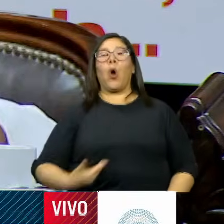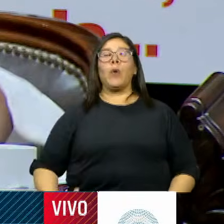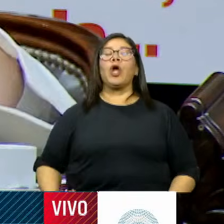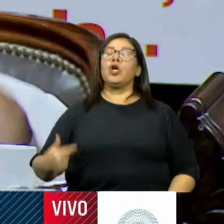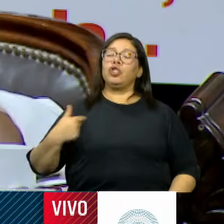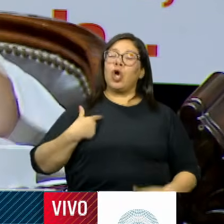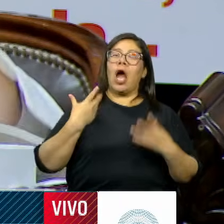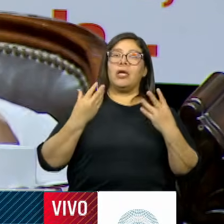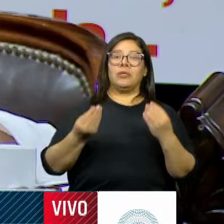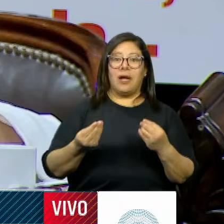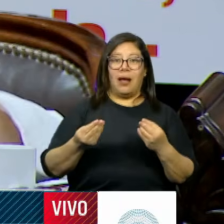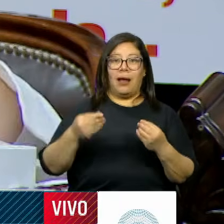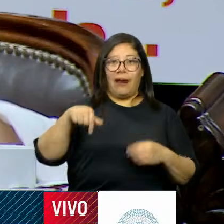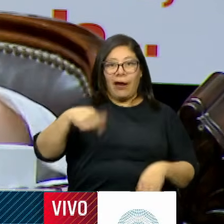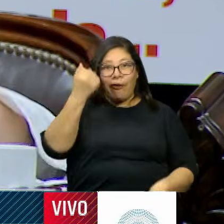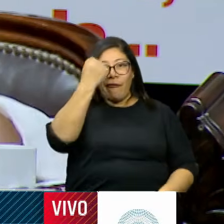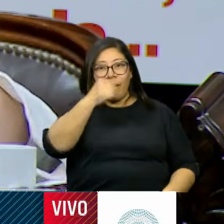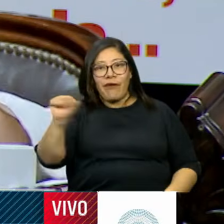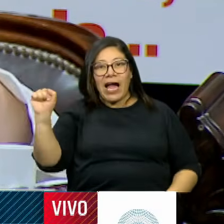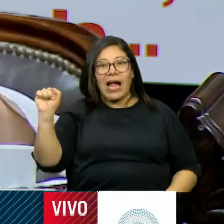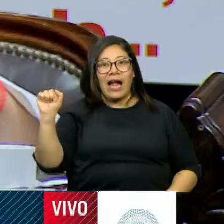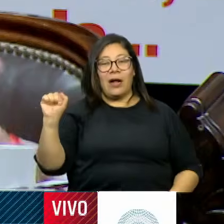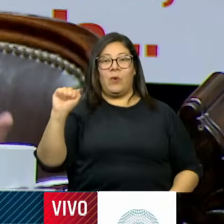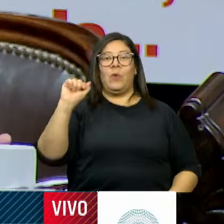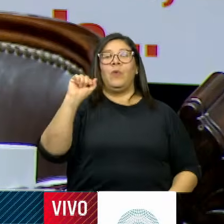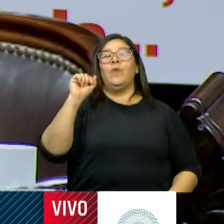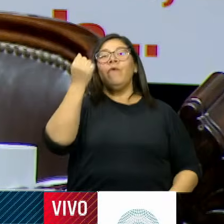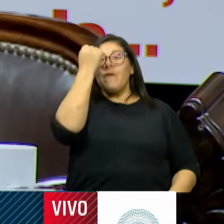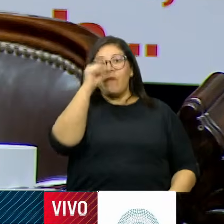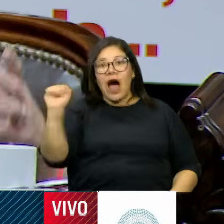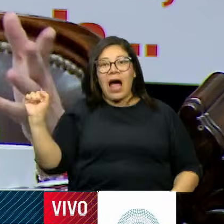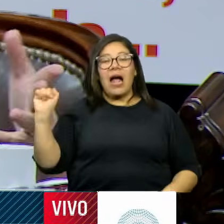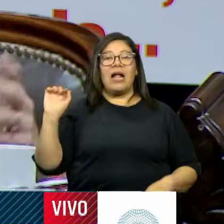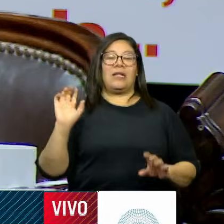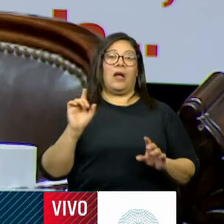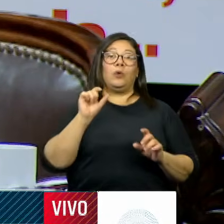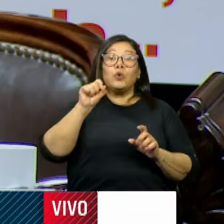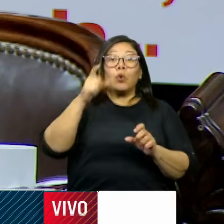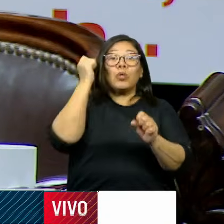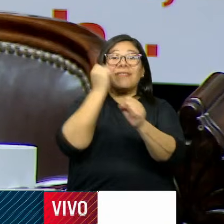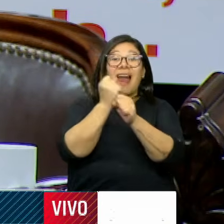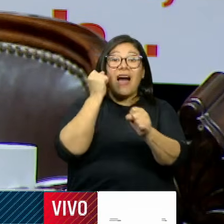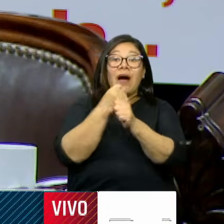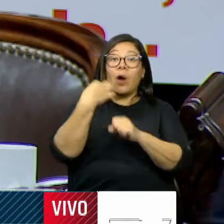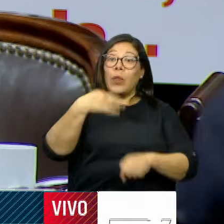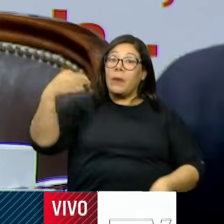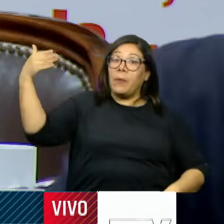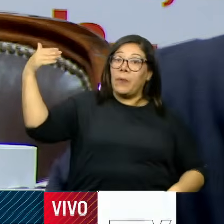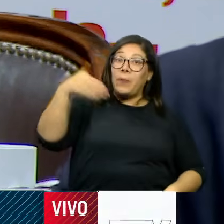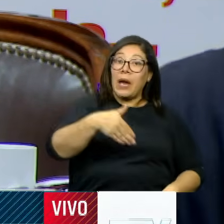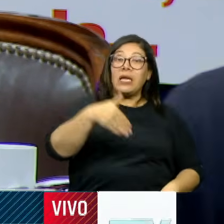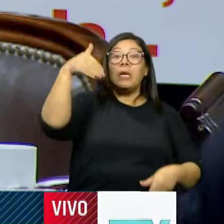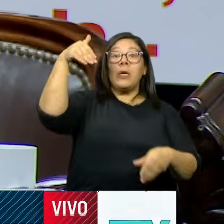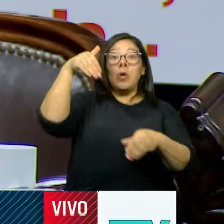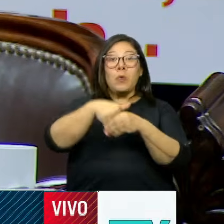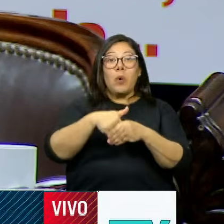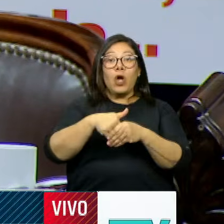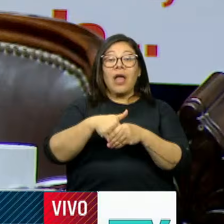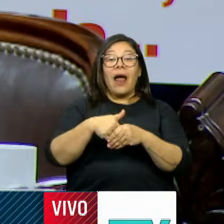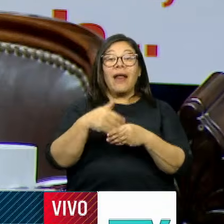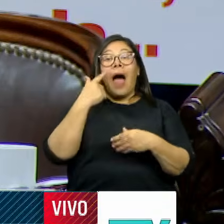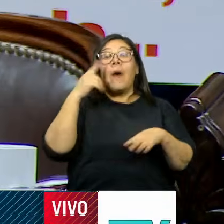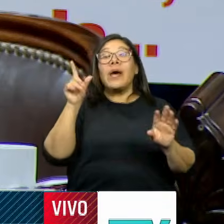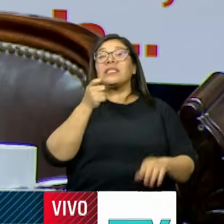este Congreso pueda sesionar para justamente hacer lo que hay que hacer, que es votar si el jefe de gabinete tiene o